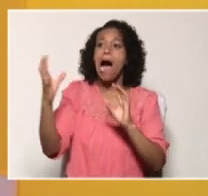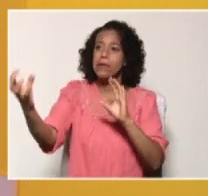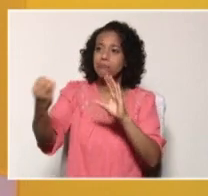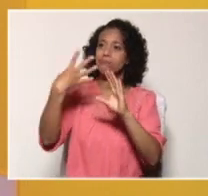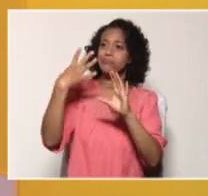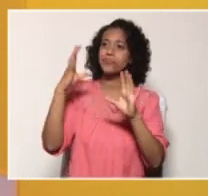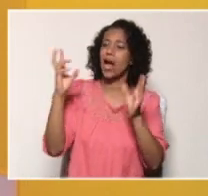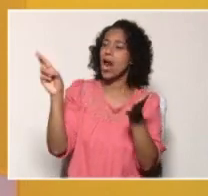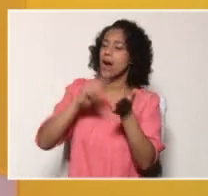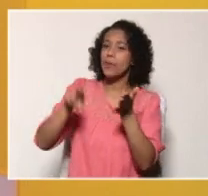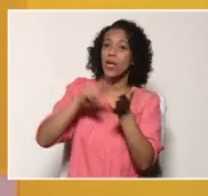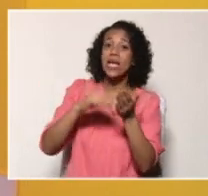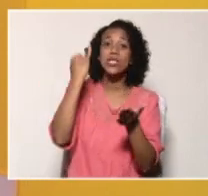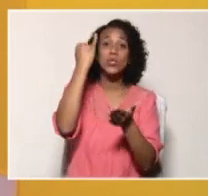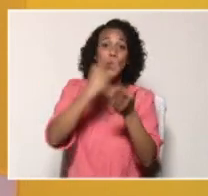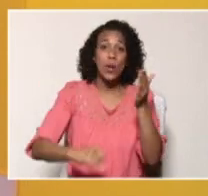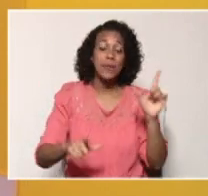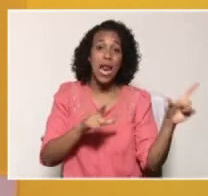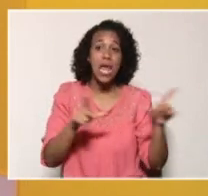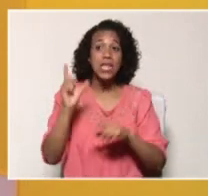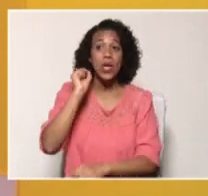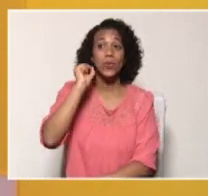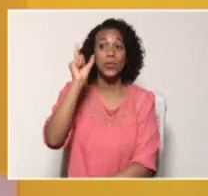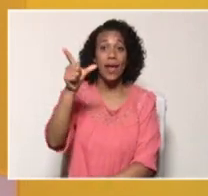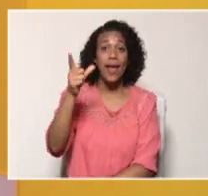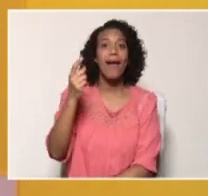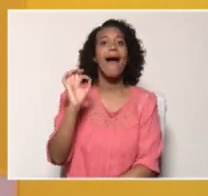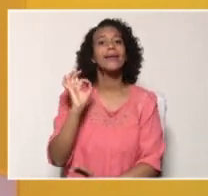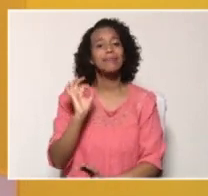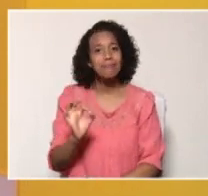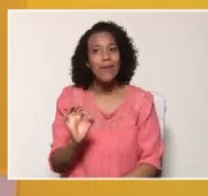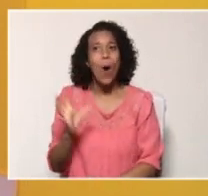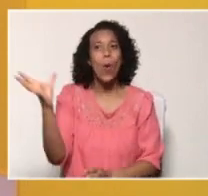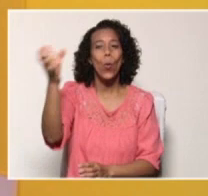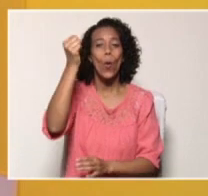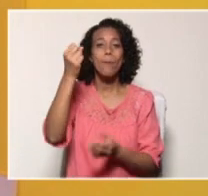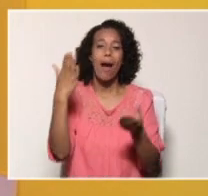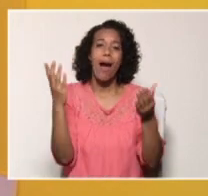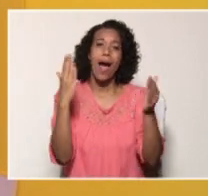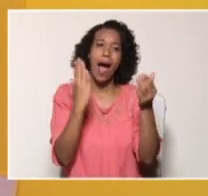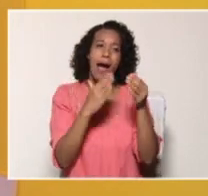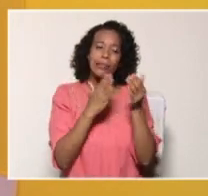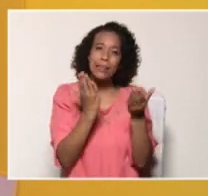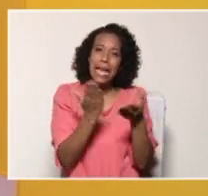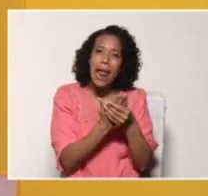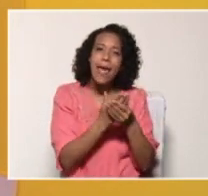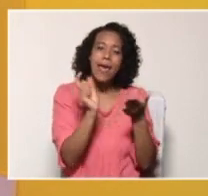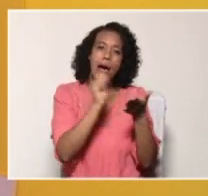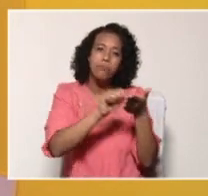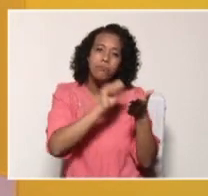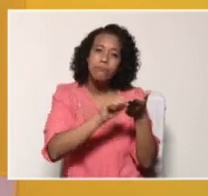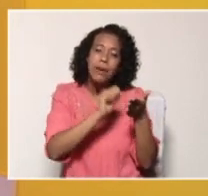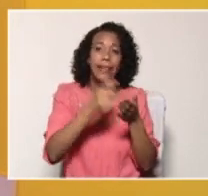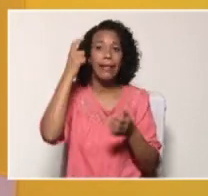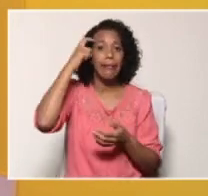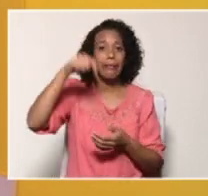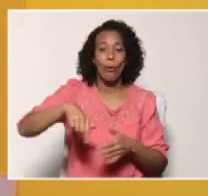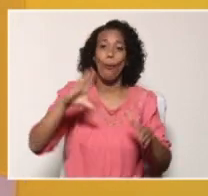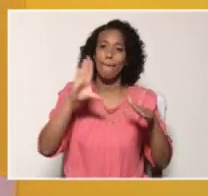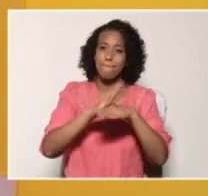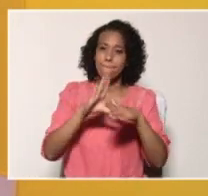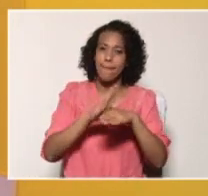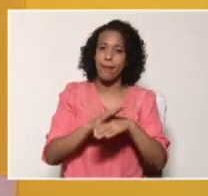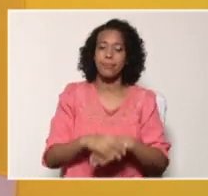Y también pueden suscribirse desde ya en nuestro canal de Telegram para que consigan todas las asignaciones y tareas del día de